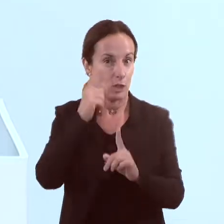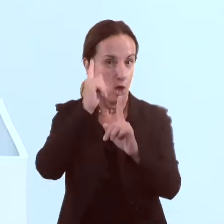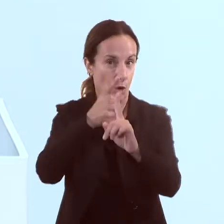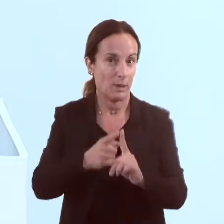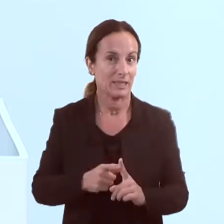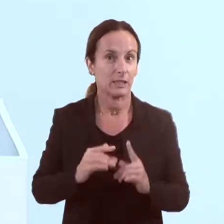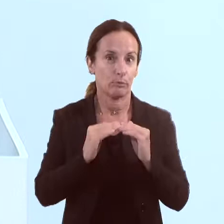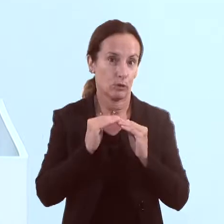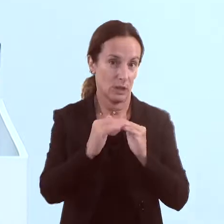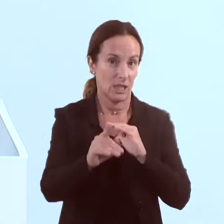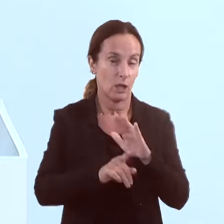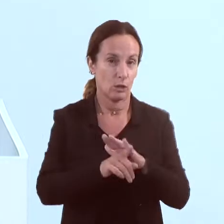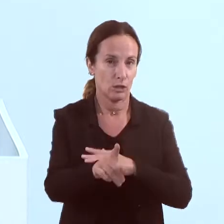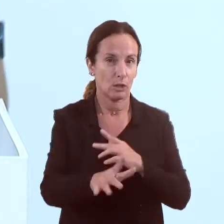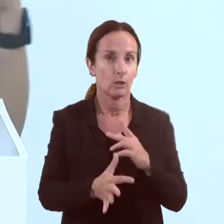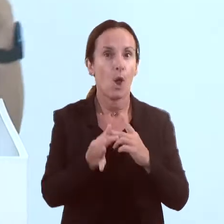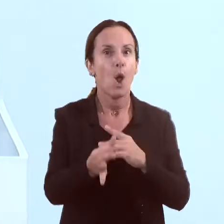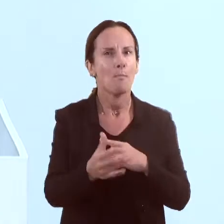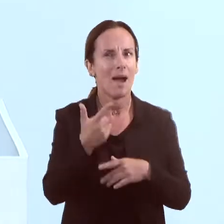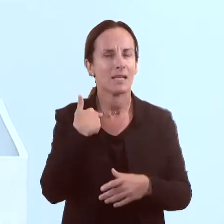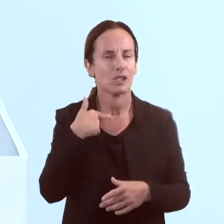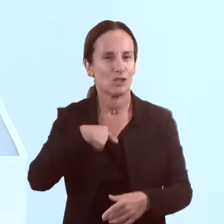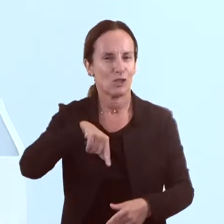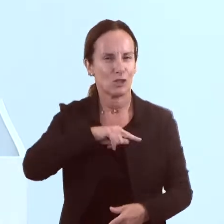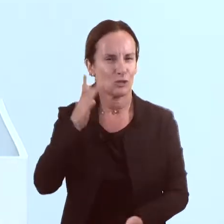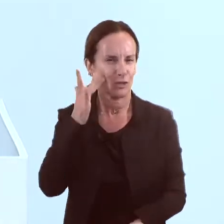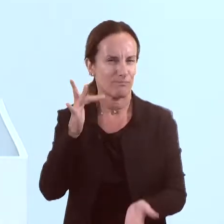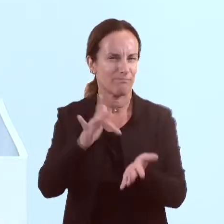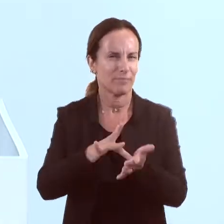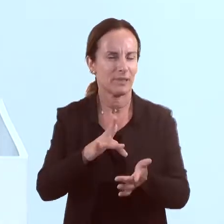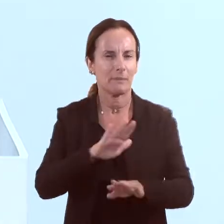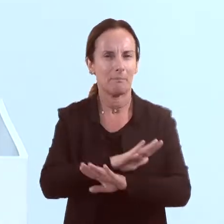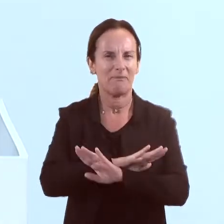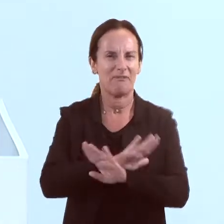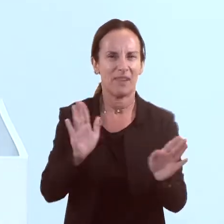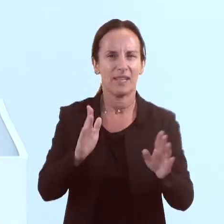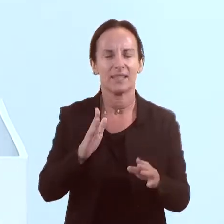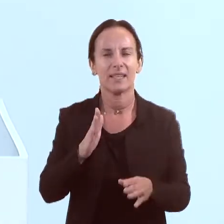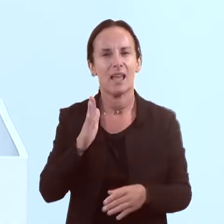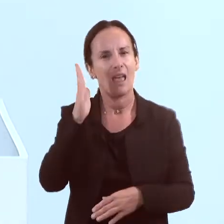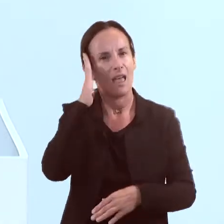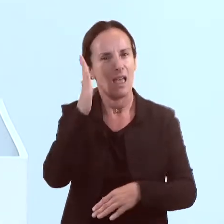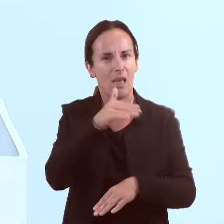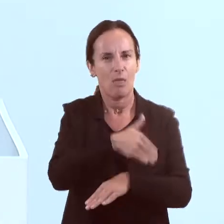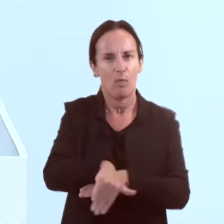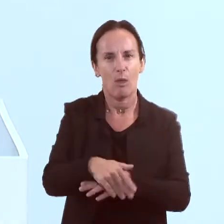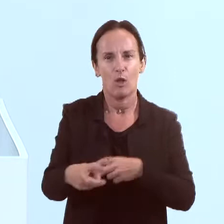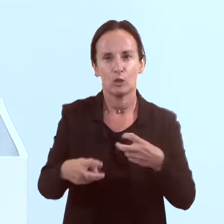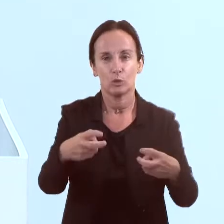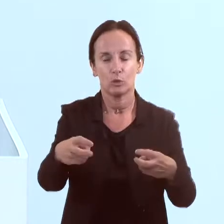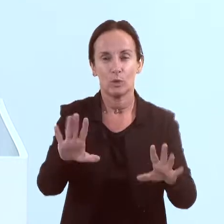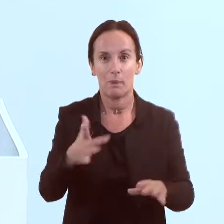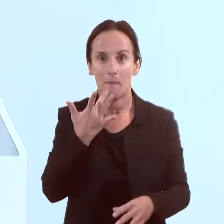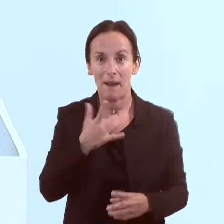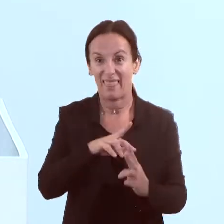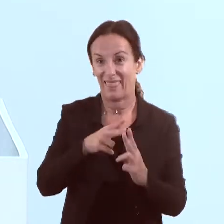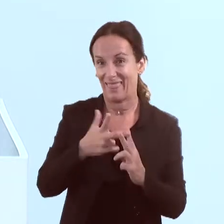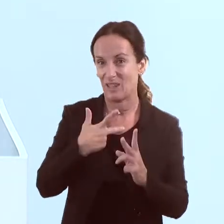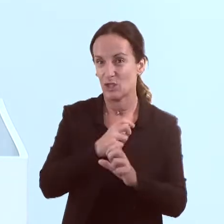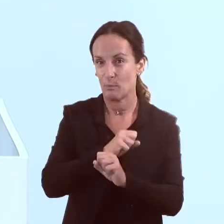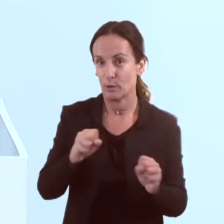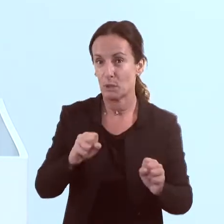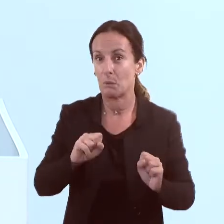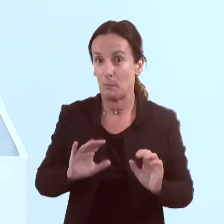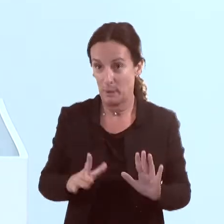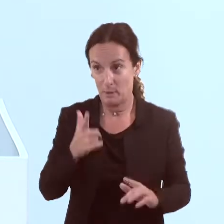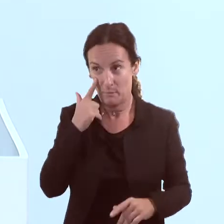con el sinhogarismo. Puede parecer inabarcable, pero en realidad son estos pasos que damos ahora los que lo van a hacer. Se